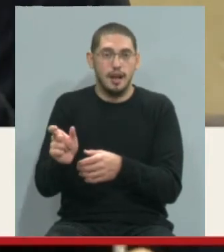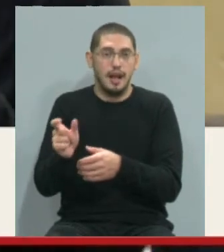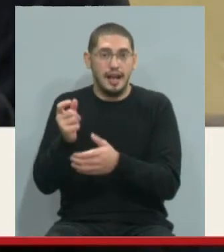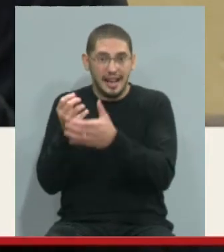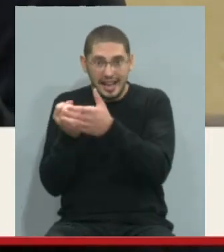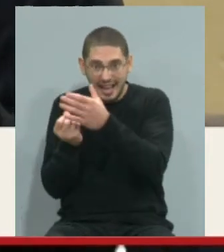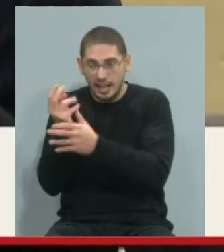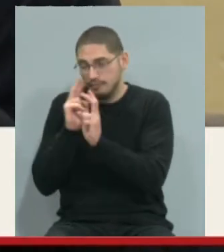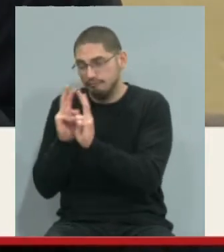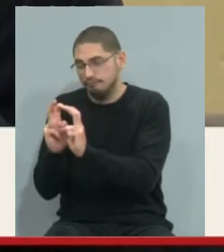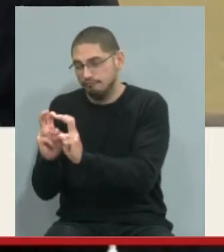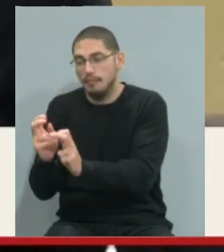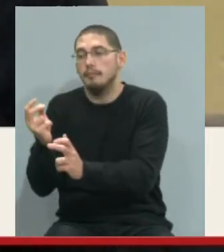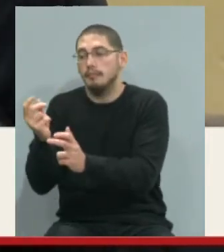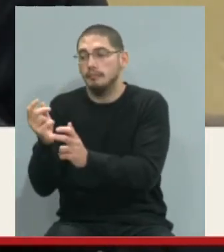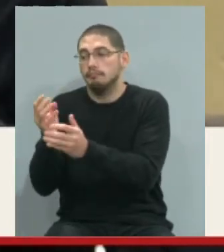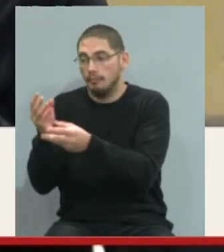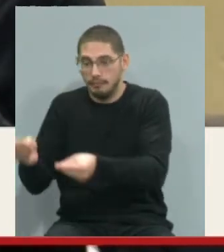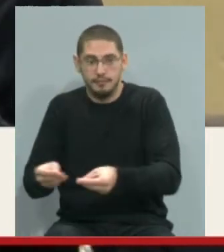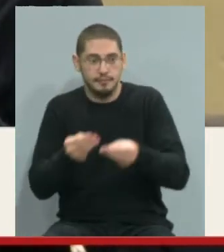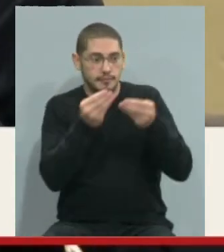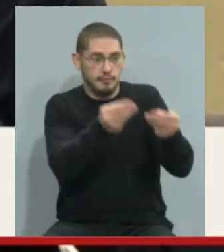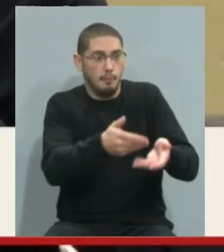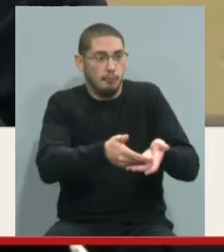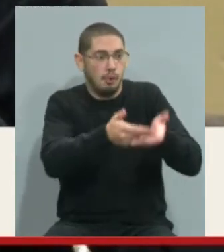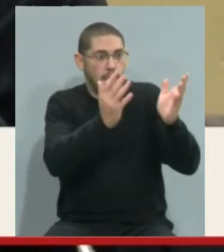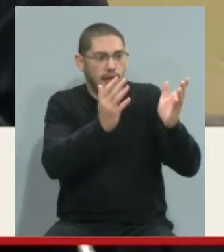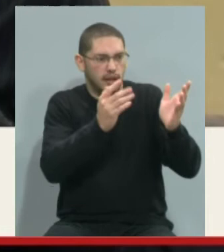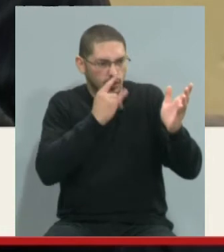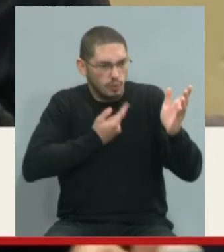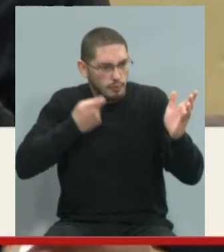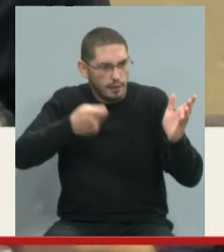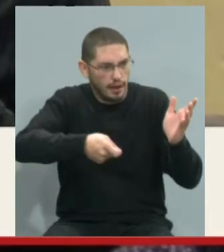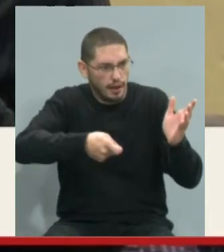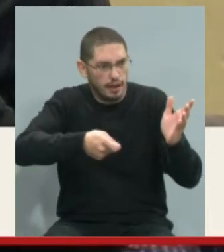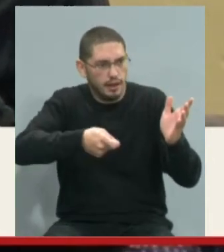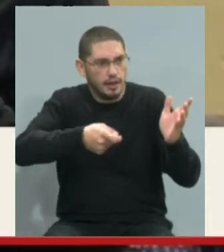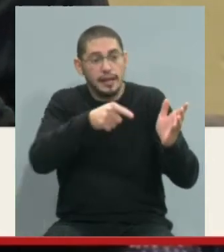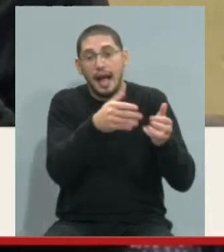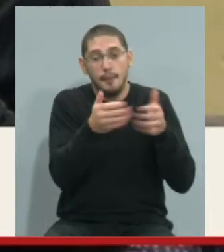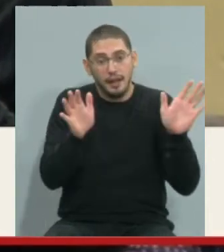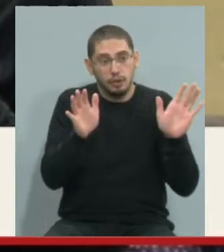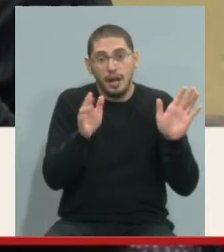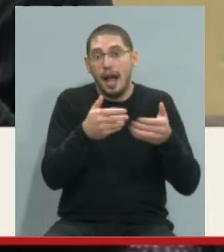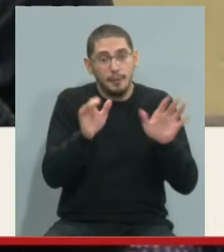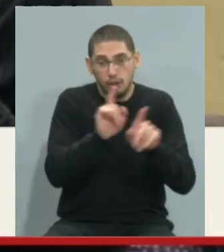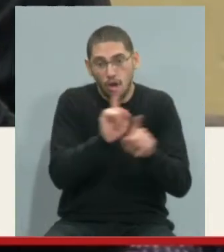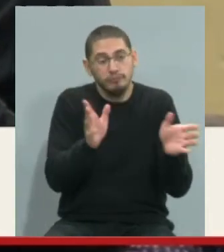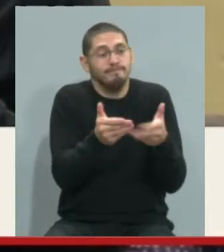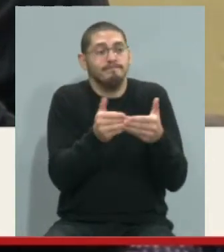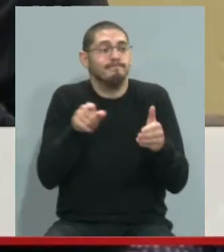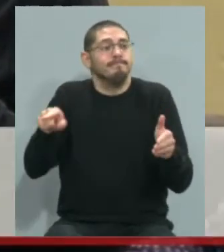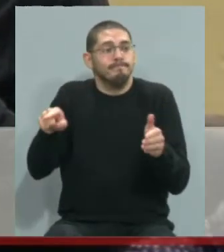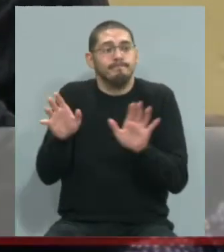ahí sí, nuevamente, podemos vivir la profundización de esas desigualdades, porque esa persona de Cabo Verde